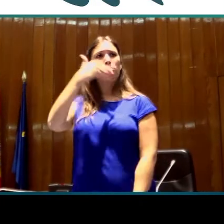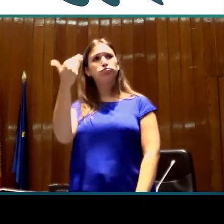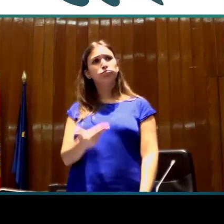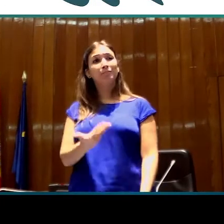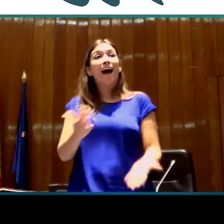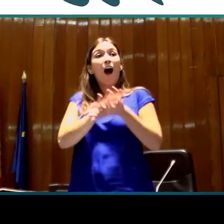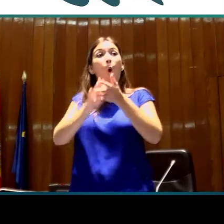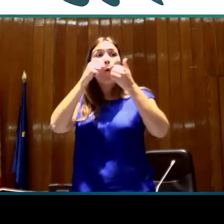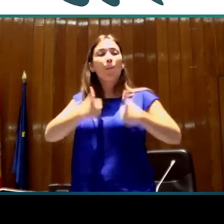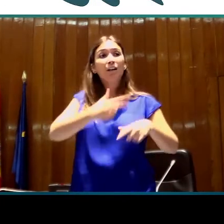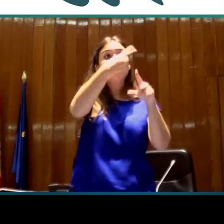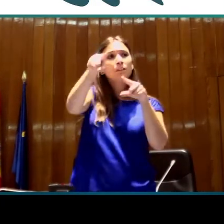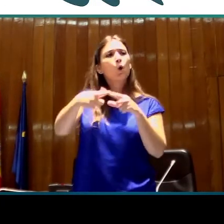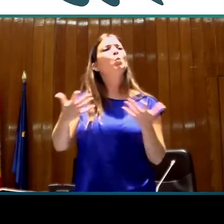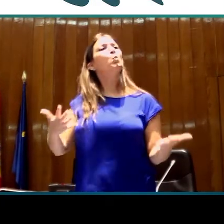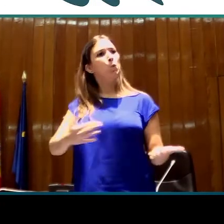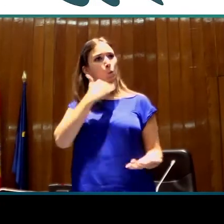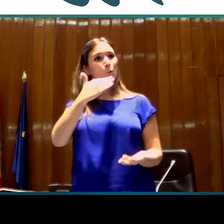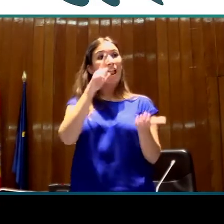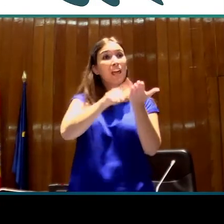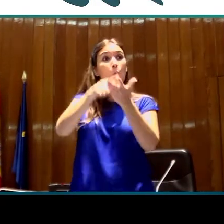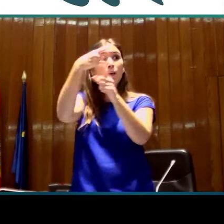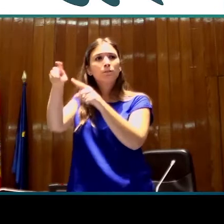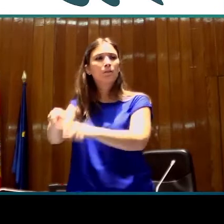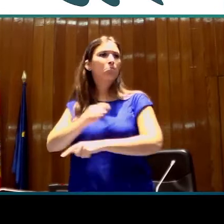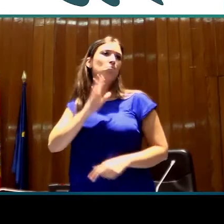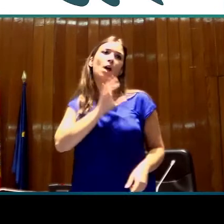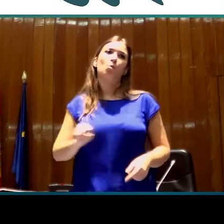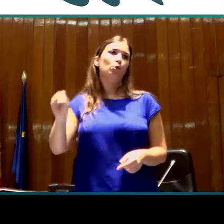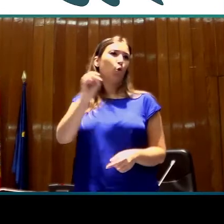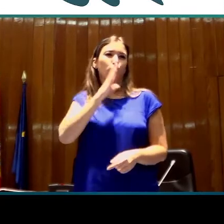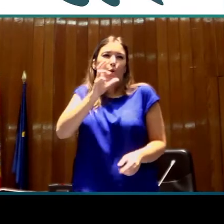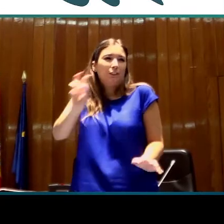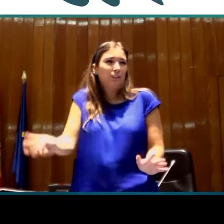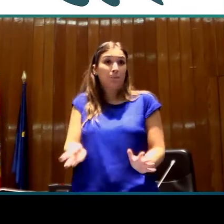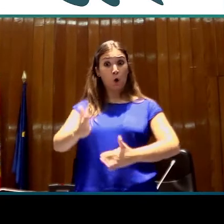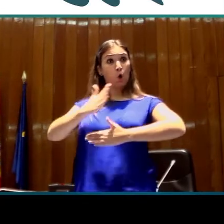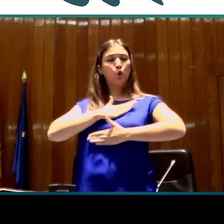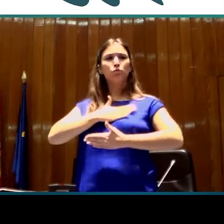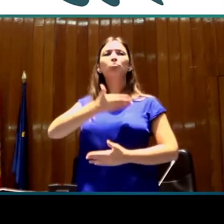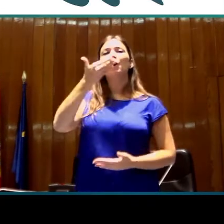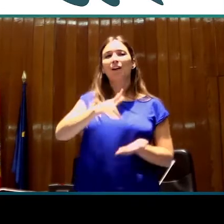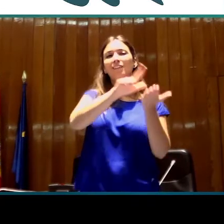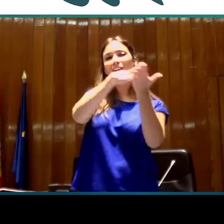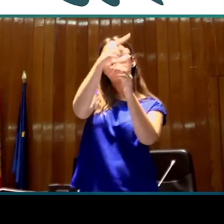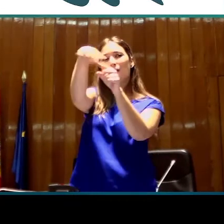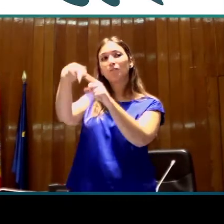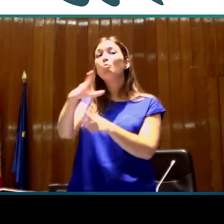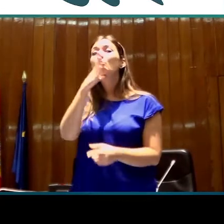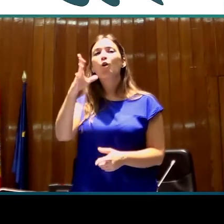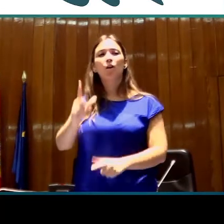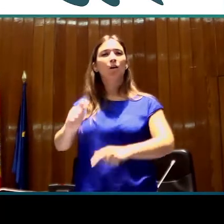humano. El tener varias lenguas es maravilloso por muchas razones, pero para nosotros es importante porque nos